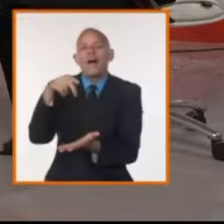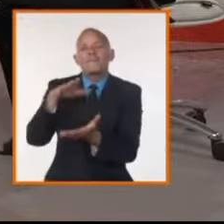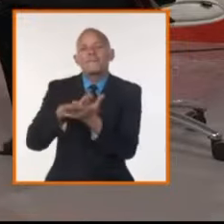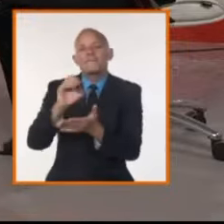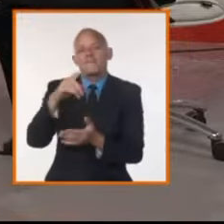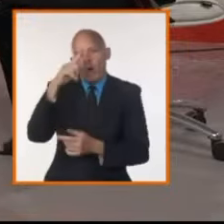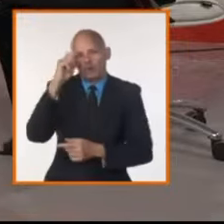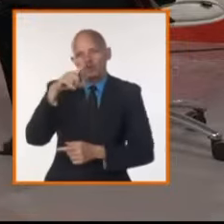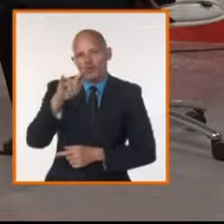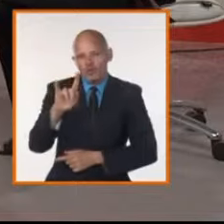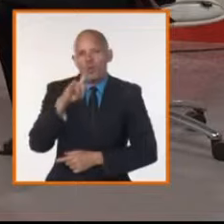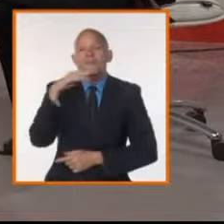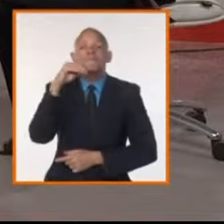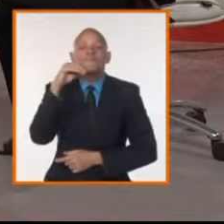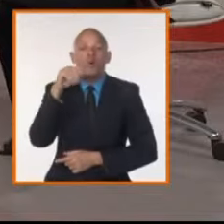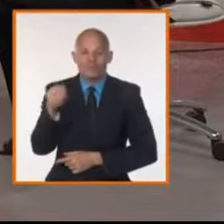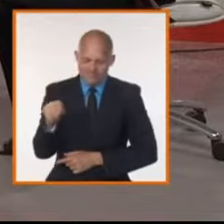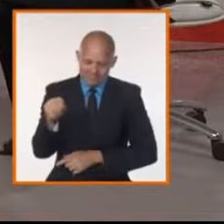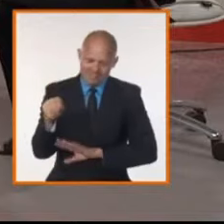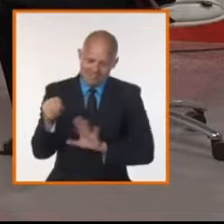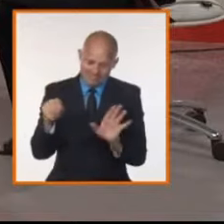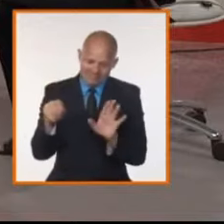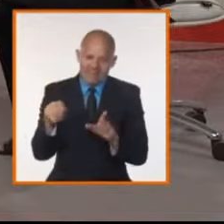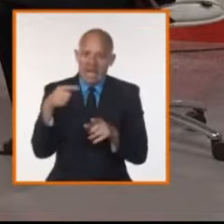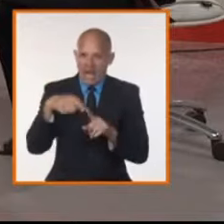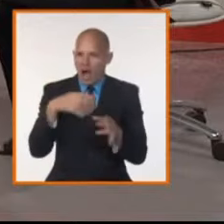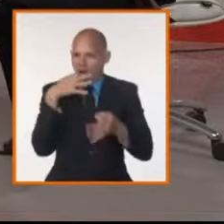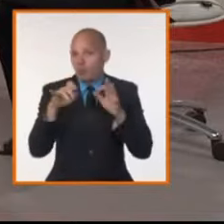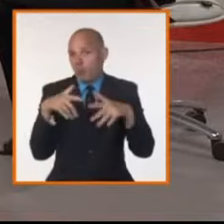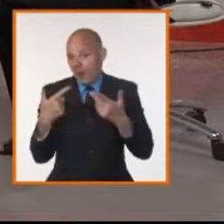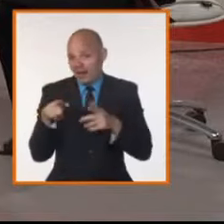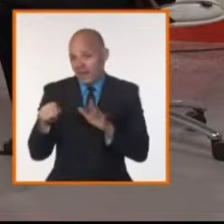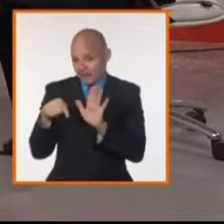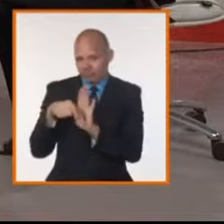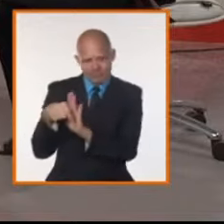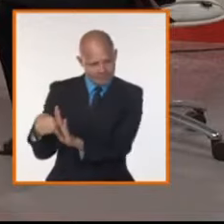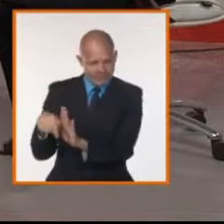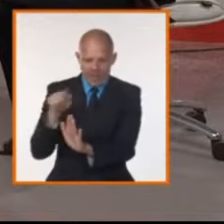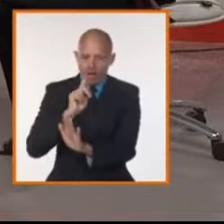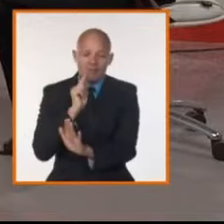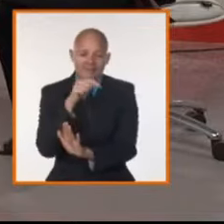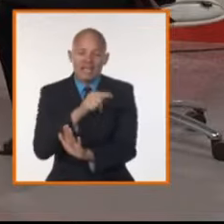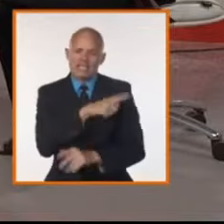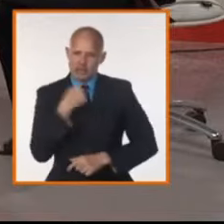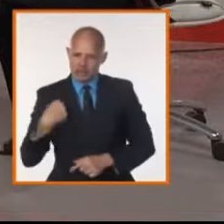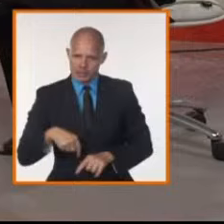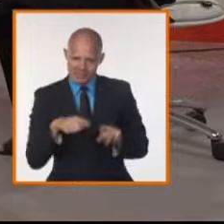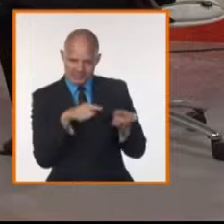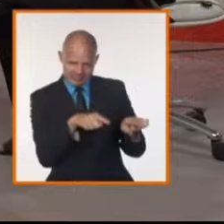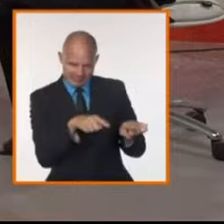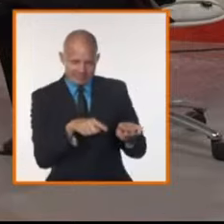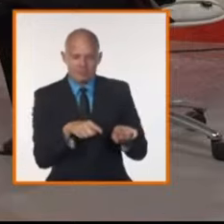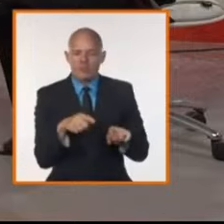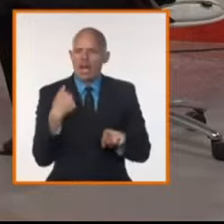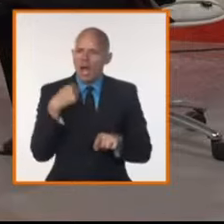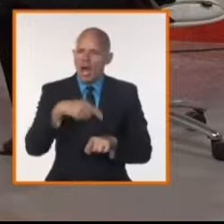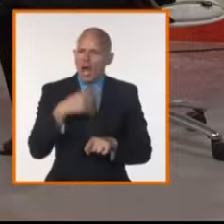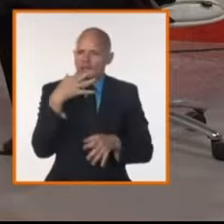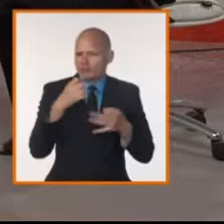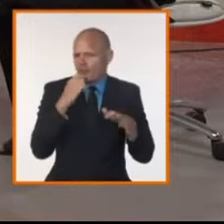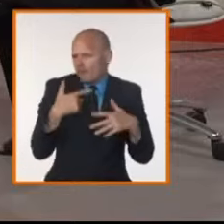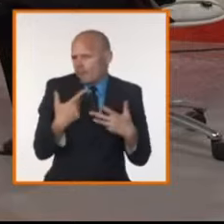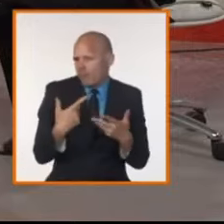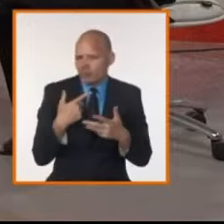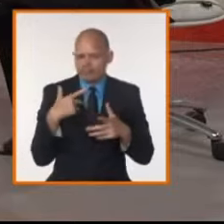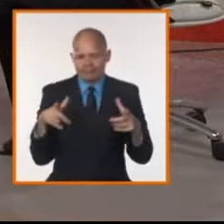una reunión informal de casi 4 horas exactamente qué Qué importancia tiene este encuentro que simboliza para el momento actual del mundo a